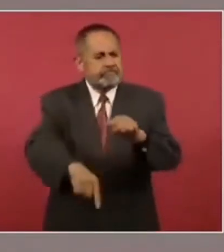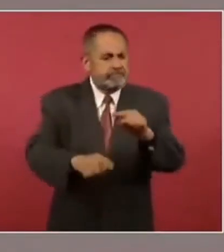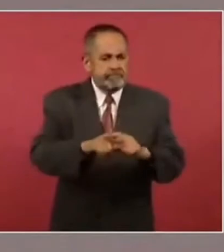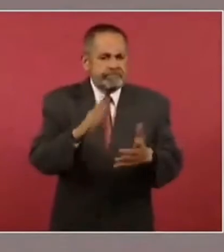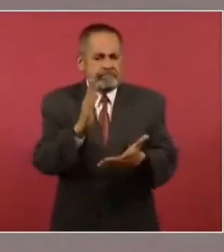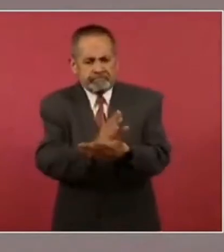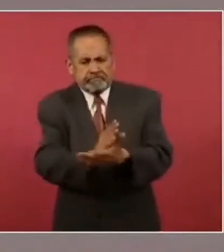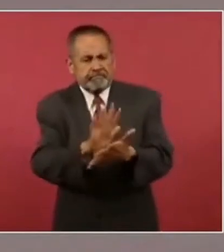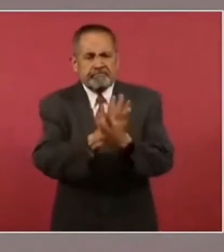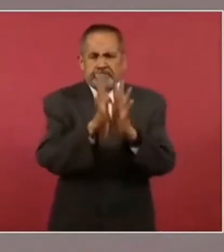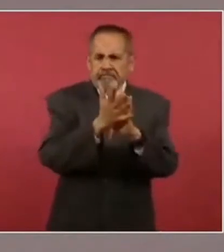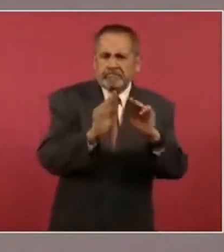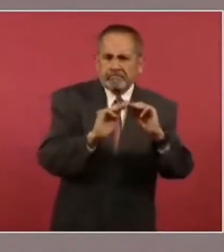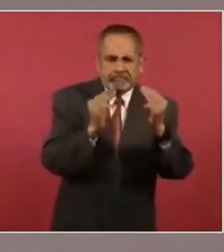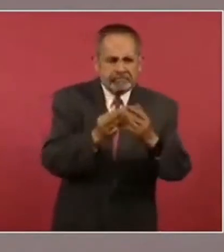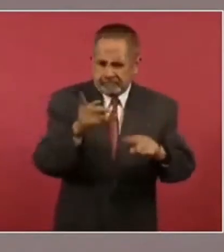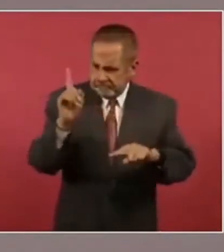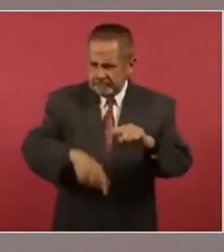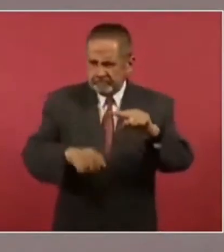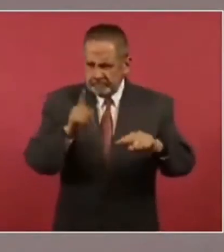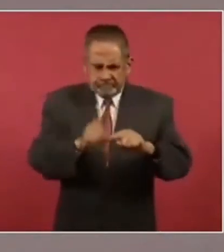a la delincuencia